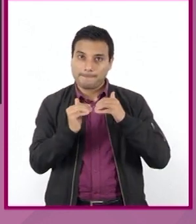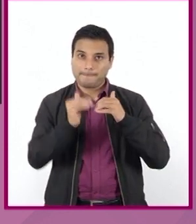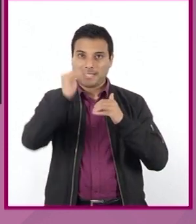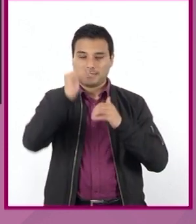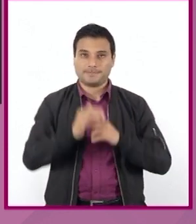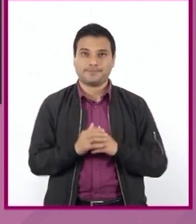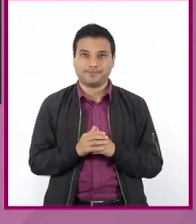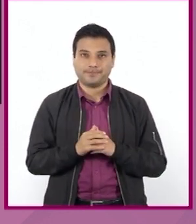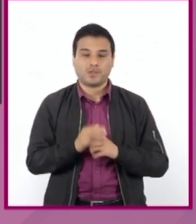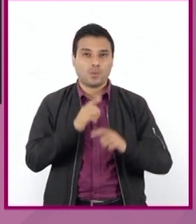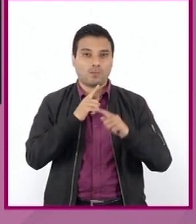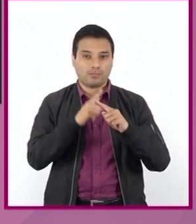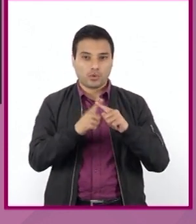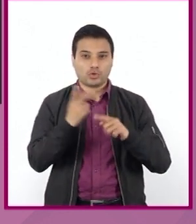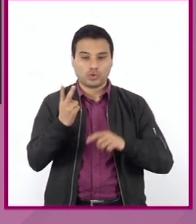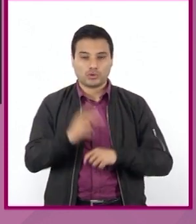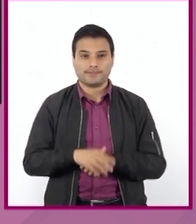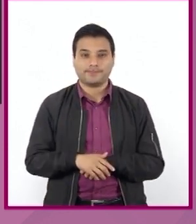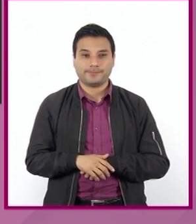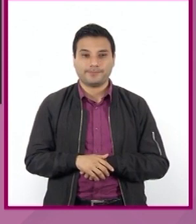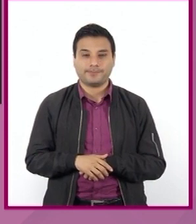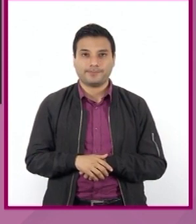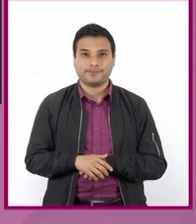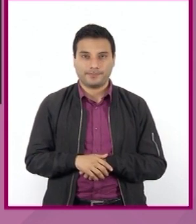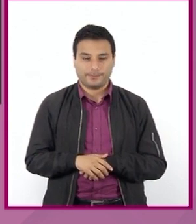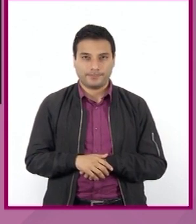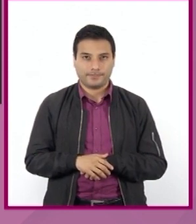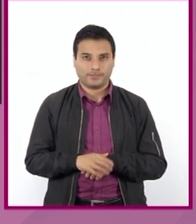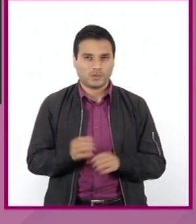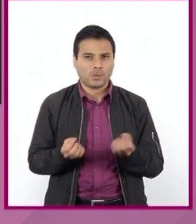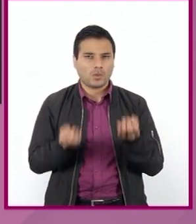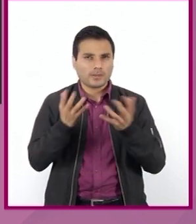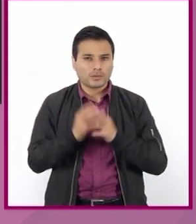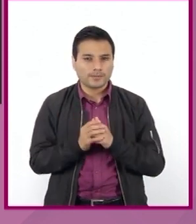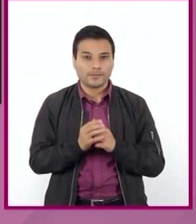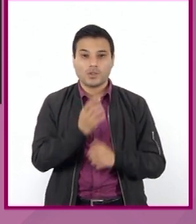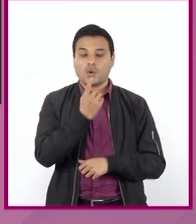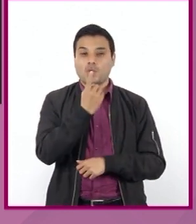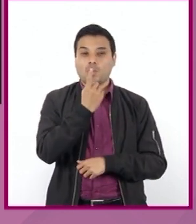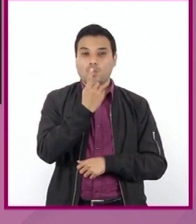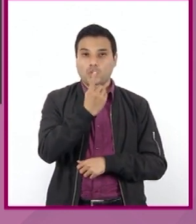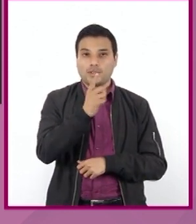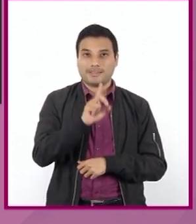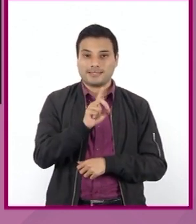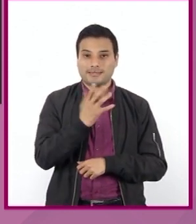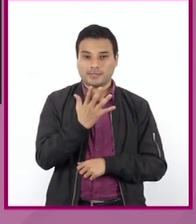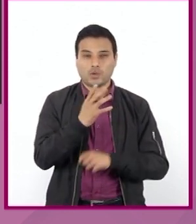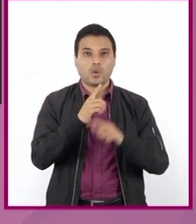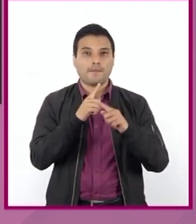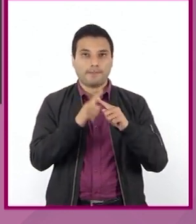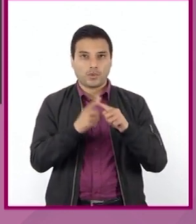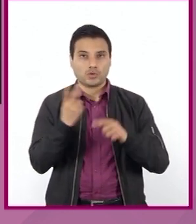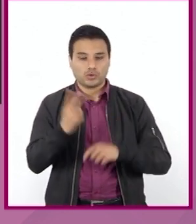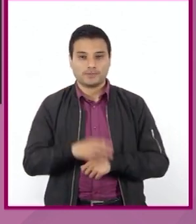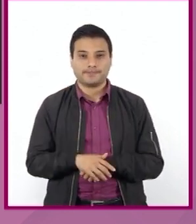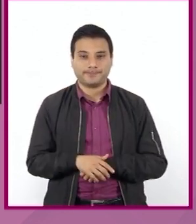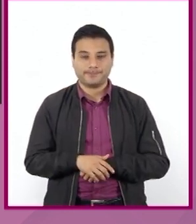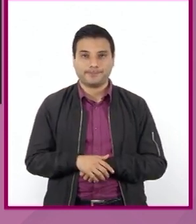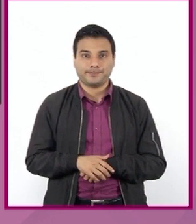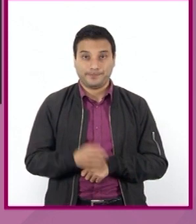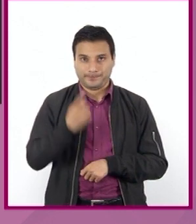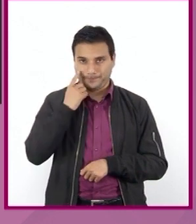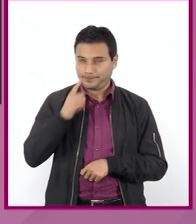la cantidad en kilogramos de azúcar, así que multiplico por 2. Convertimos en fracción el 2